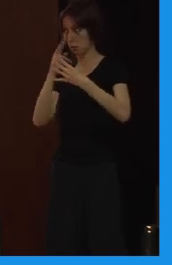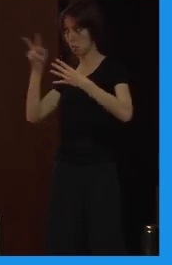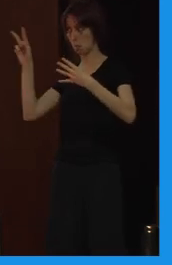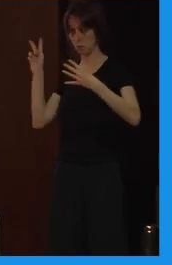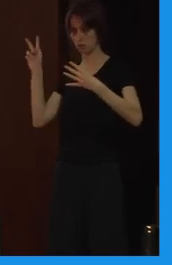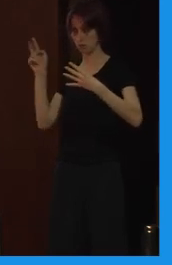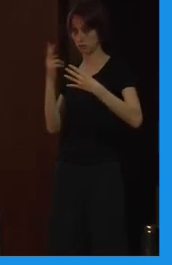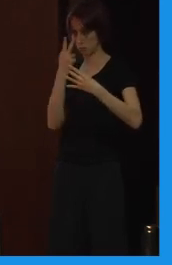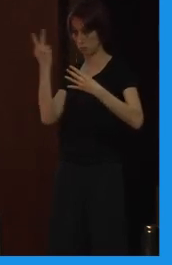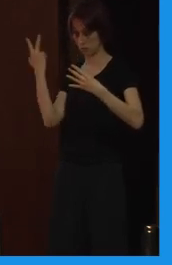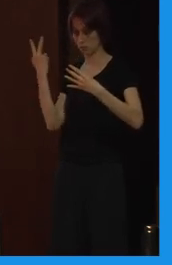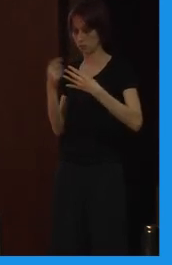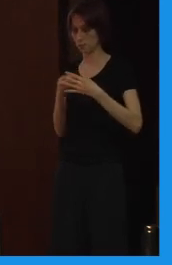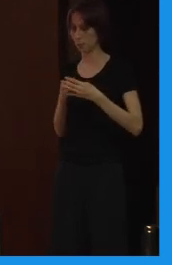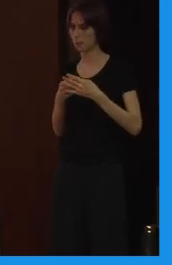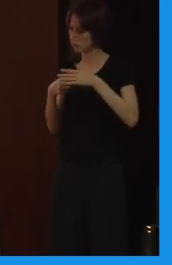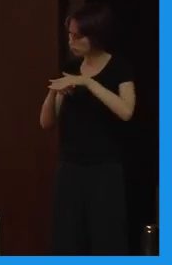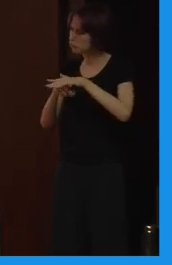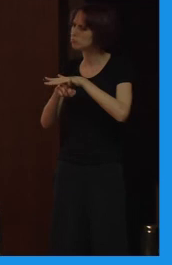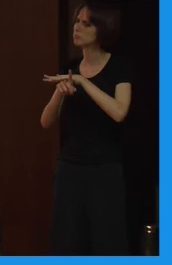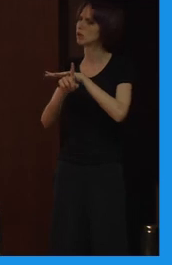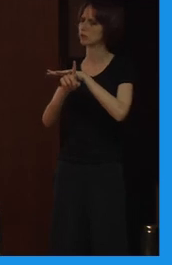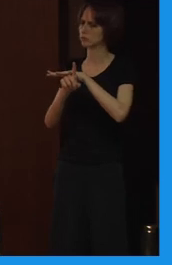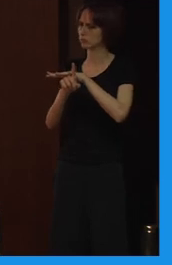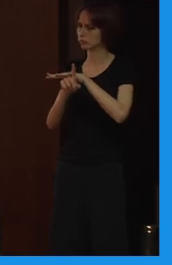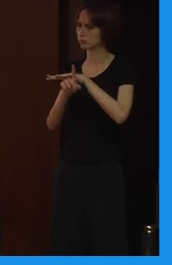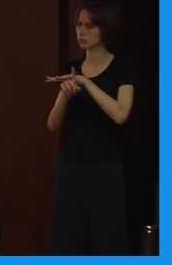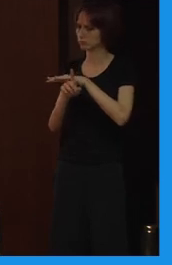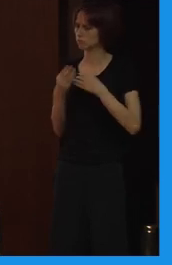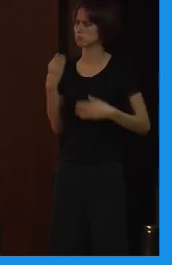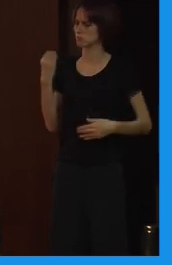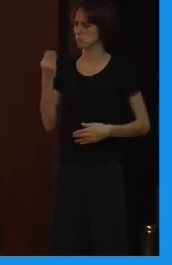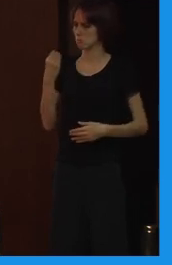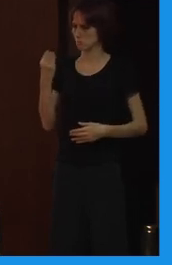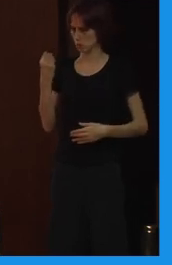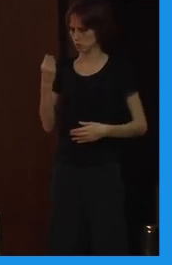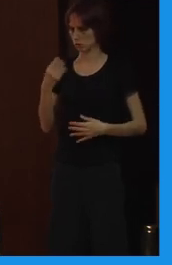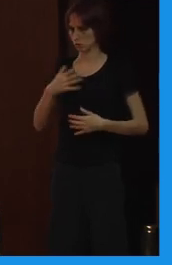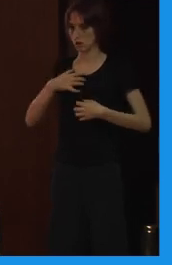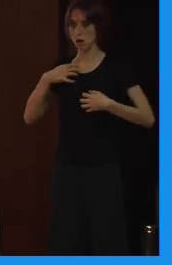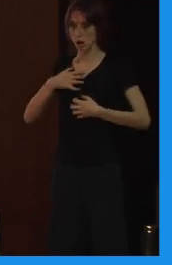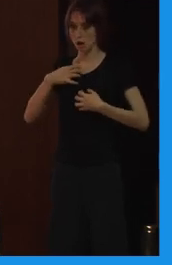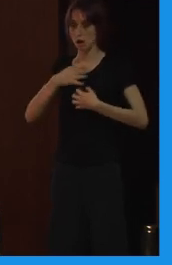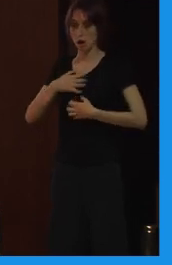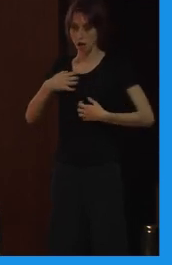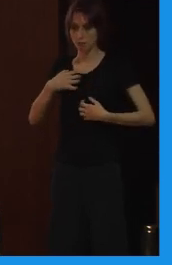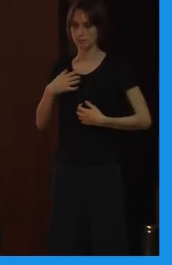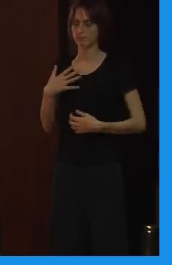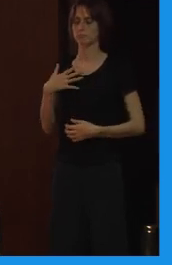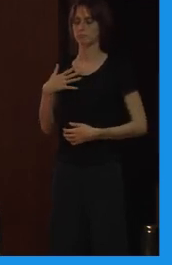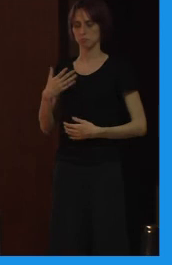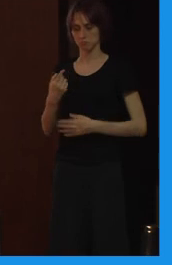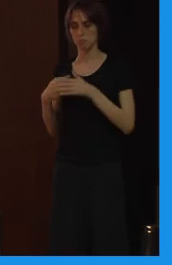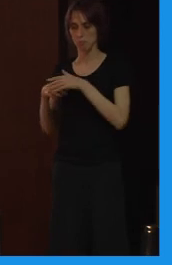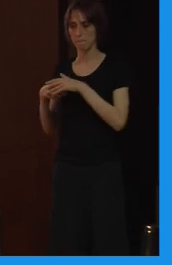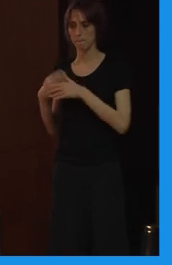dolor, poco, mejoran, eso es lo que se ve en nuestro, mejora algo la ansiedad, que se acompaña generalmente en la fibromialgia,